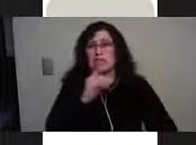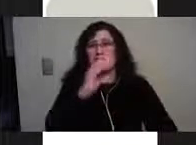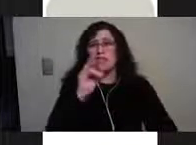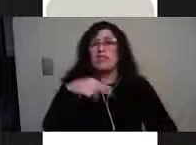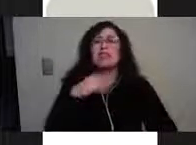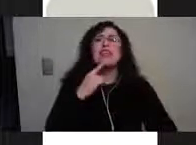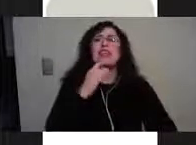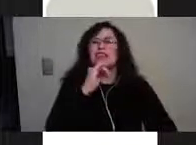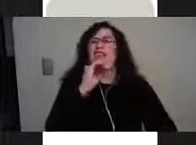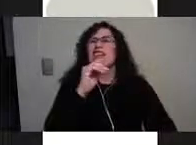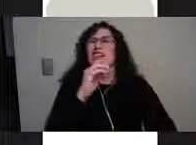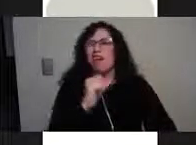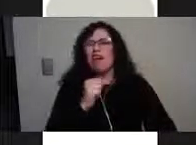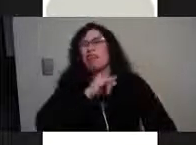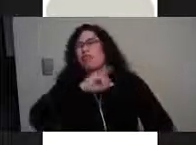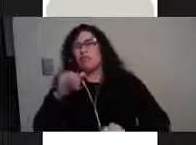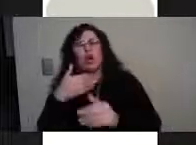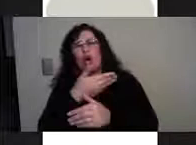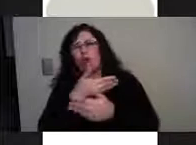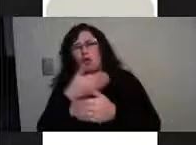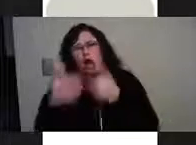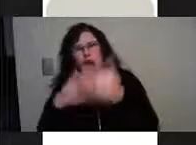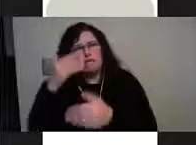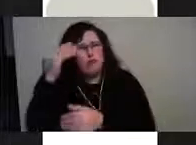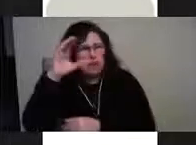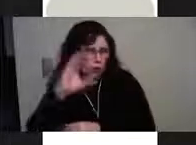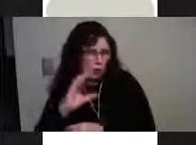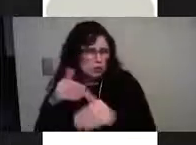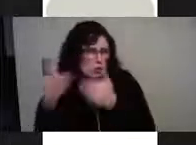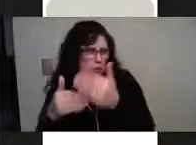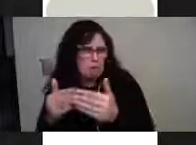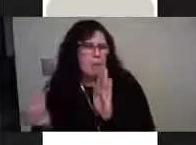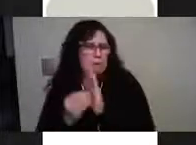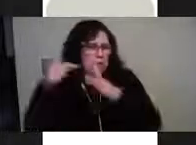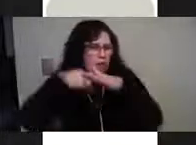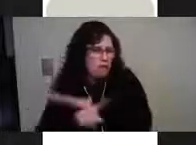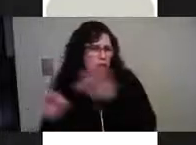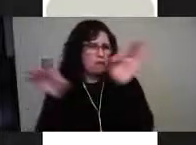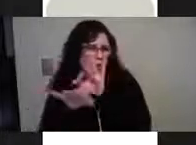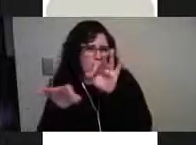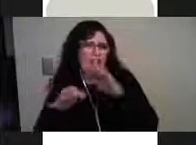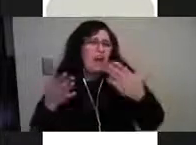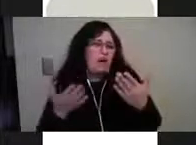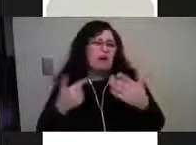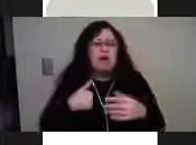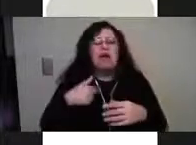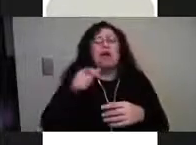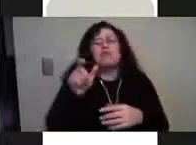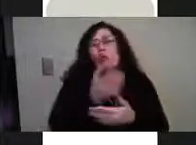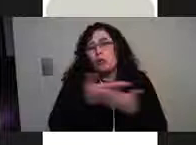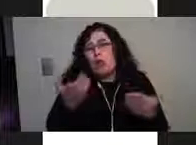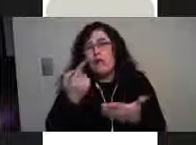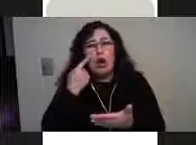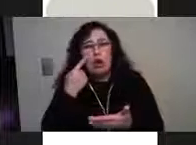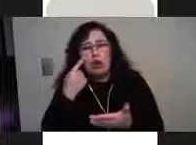cursos venideros probablemente sea más exquisita, más exquisito lo que se les pida en términos de poder plantear las diferencias,